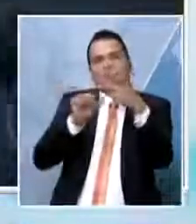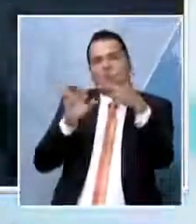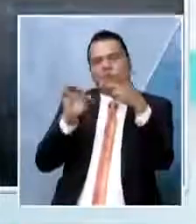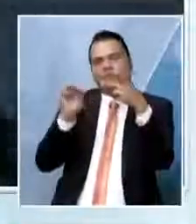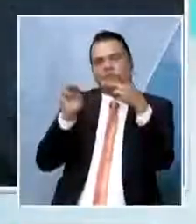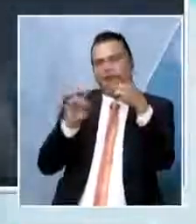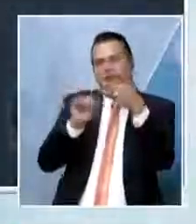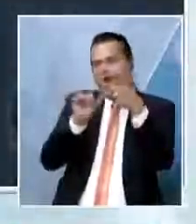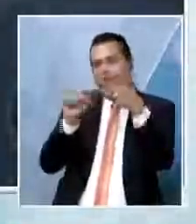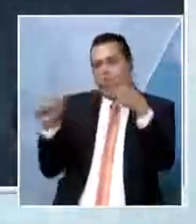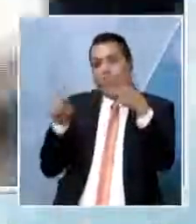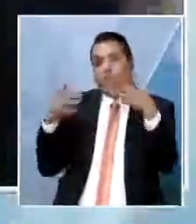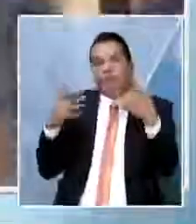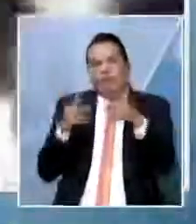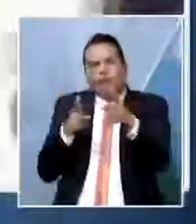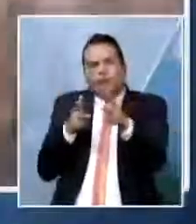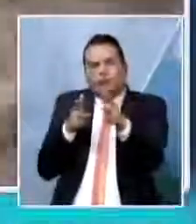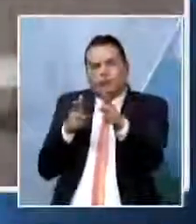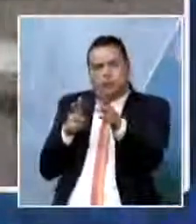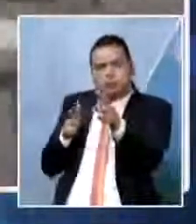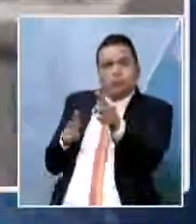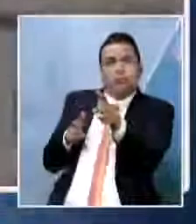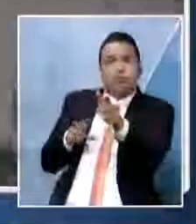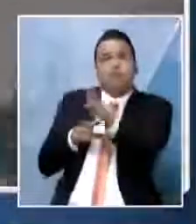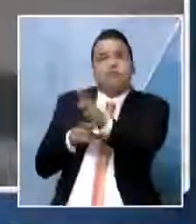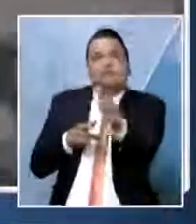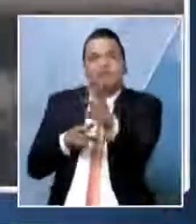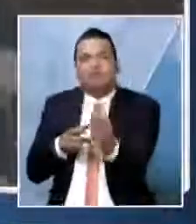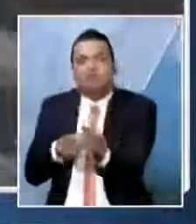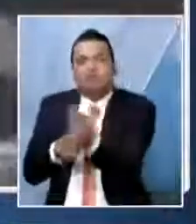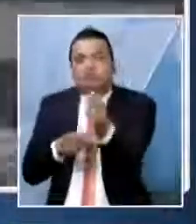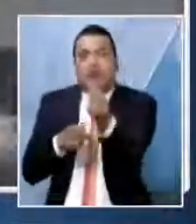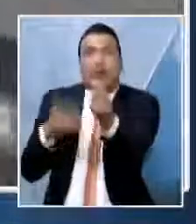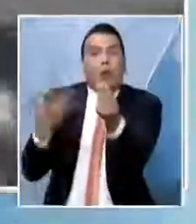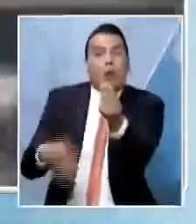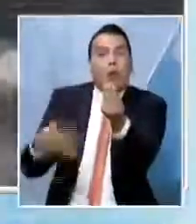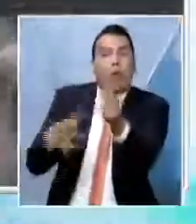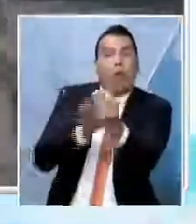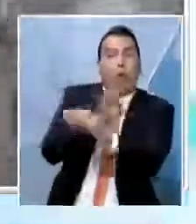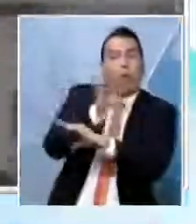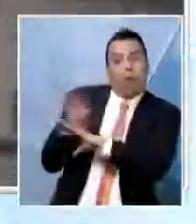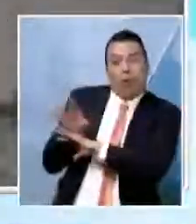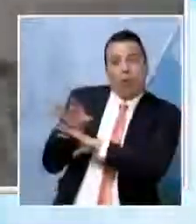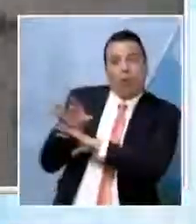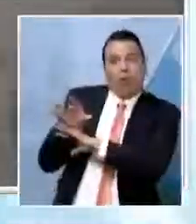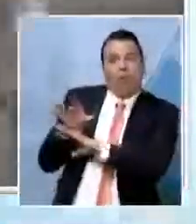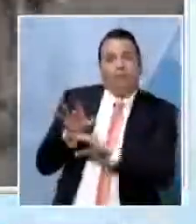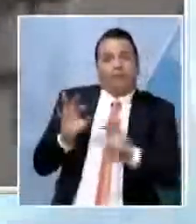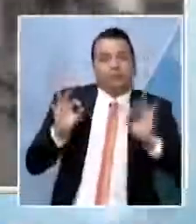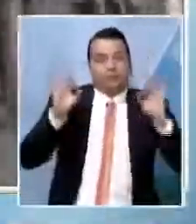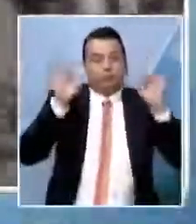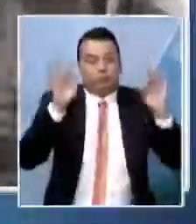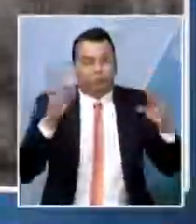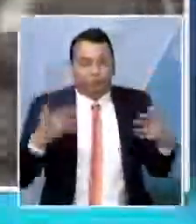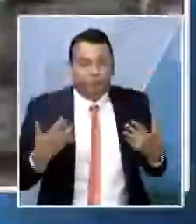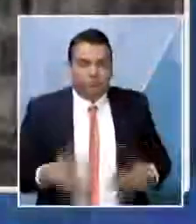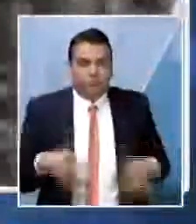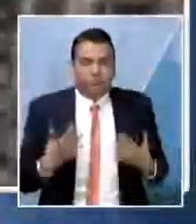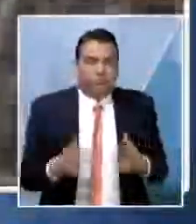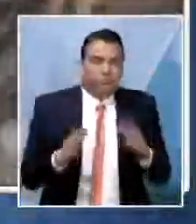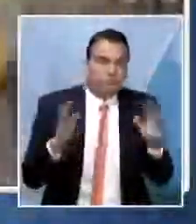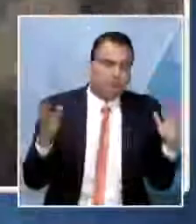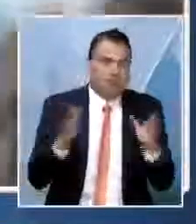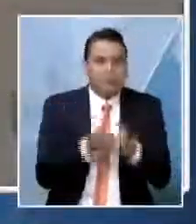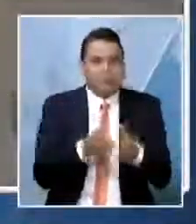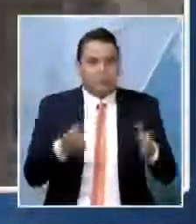disputar por la camisa verde, pero Sagan ha aprovechado esto y ha hecho gran diferencia y ha recuperado su maillot verde. Al final una